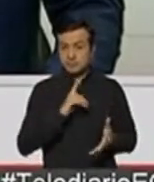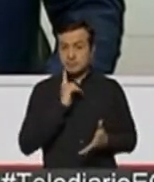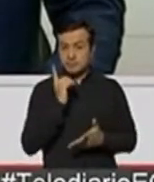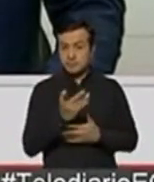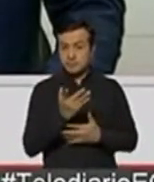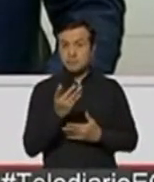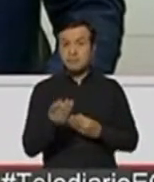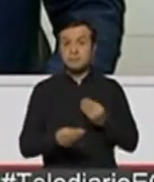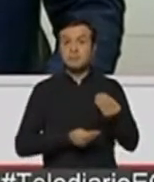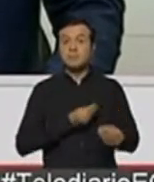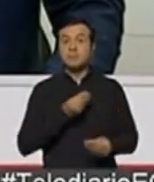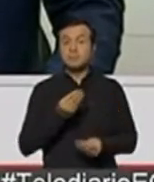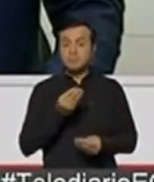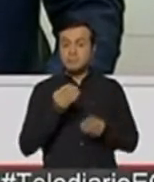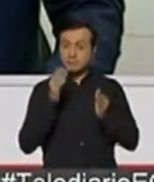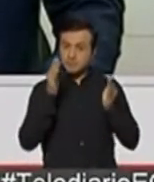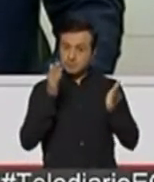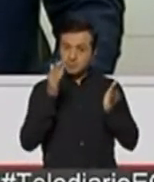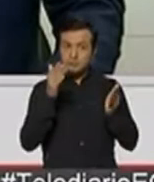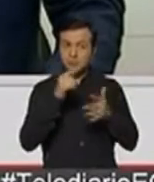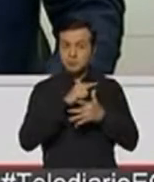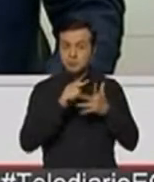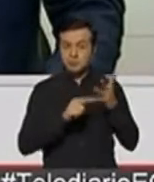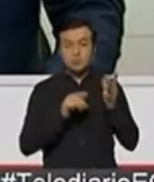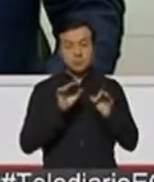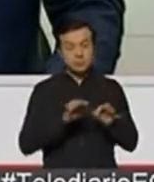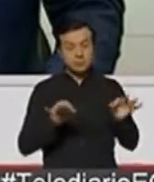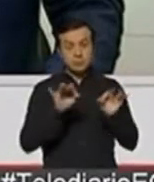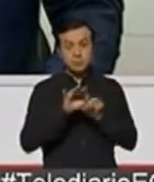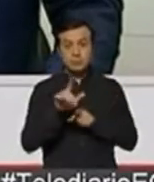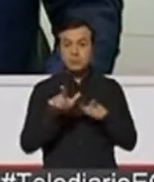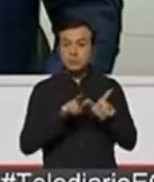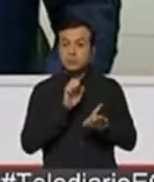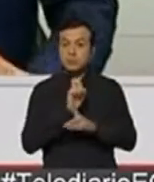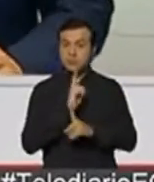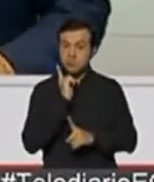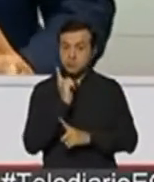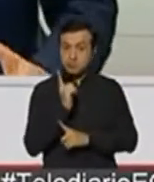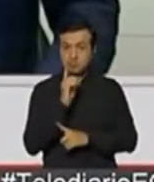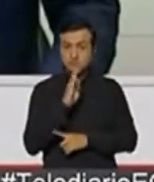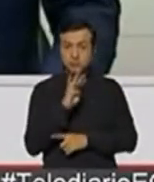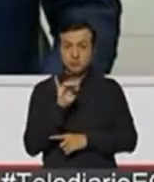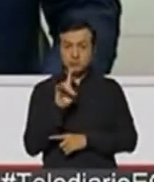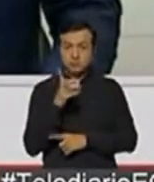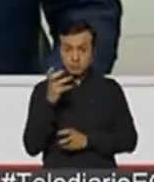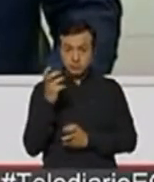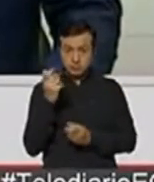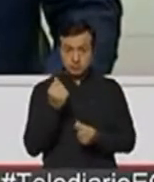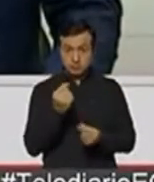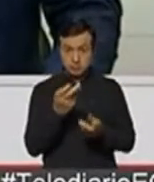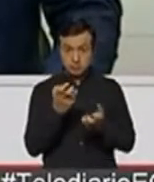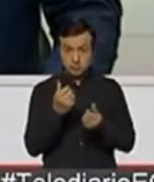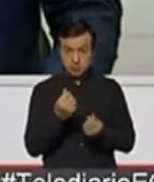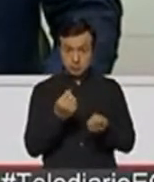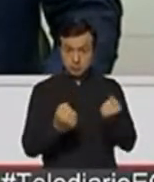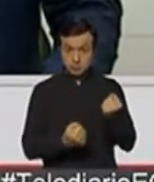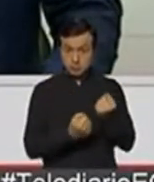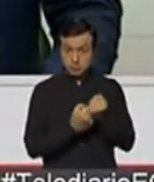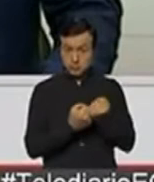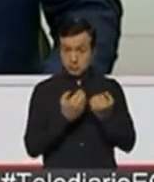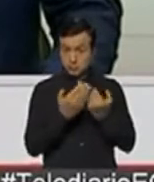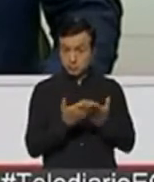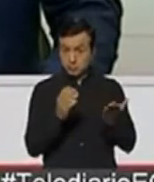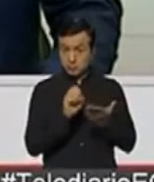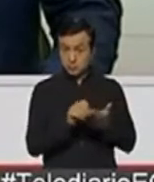a fin de cubrir la demanda de este importante lugar de la República. ¿El BID está dispuesto a movilizar los recursos para seguir aportando en este tipo